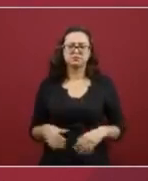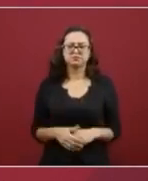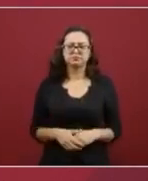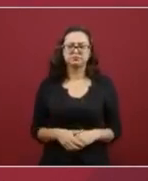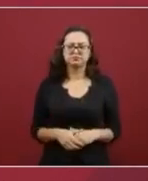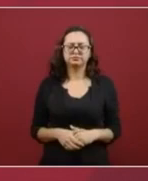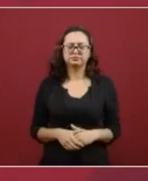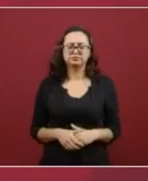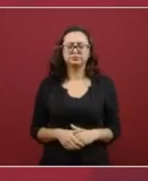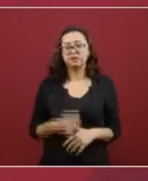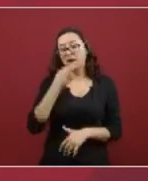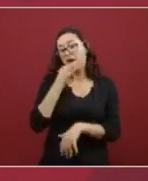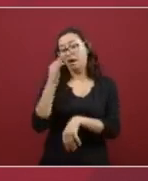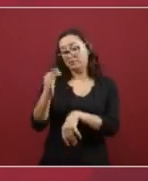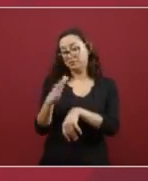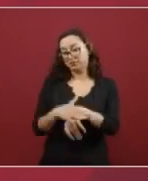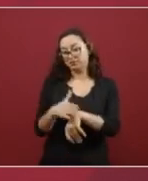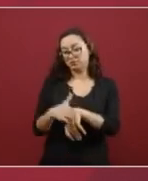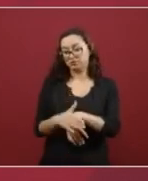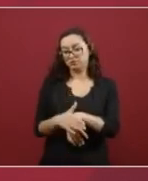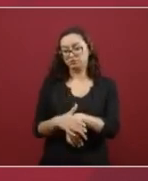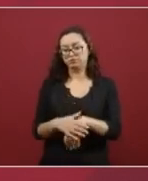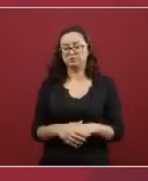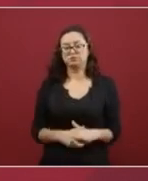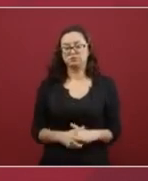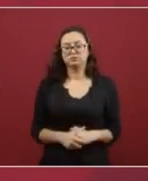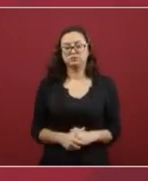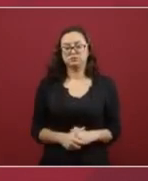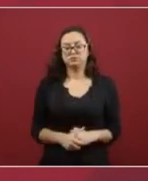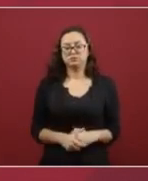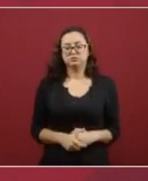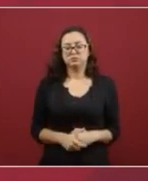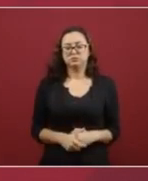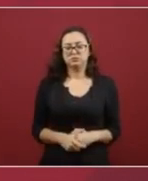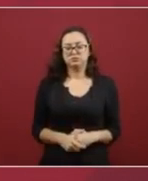Les adelanto, creo que